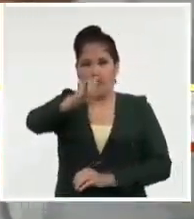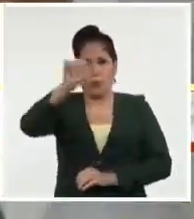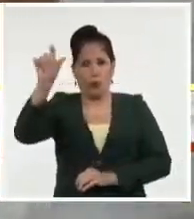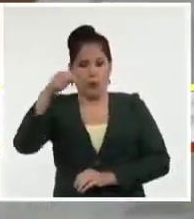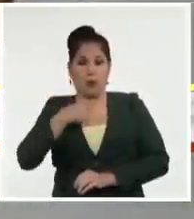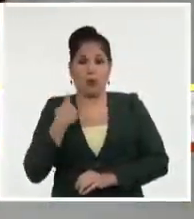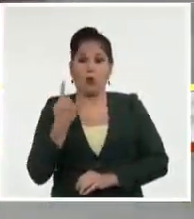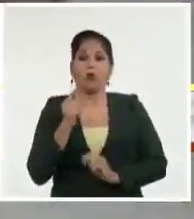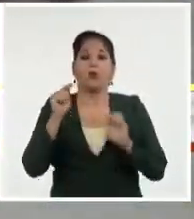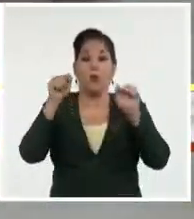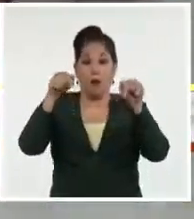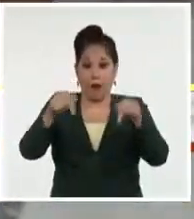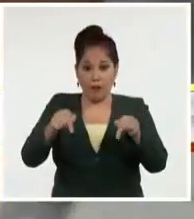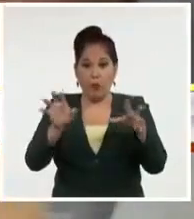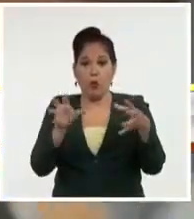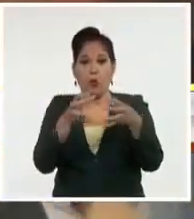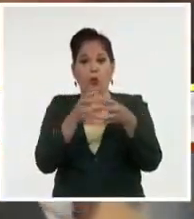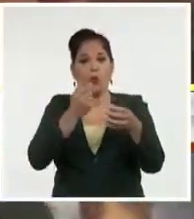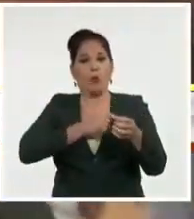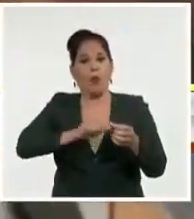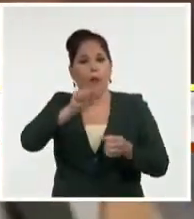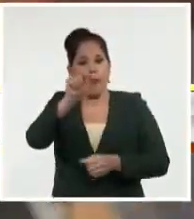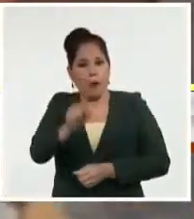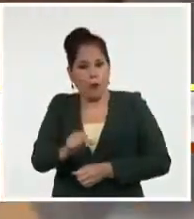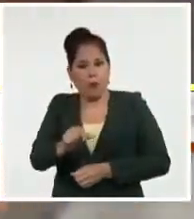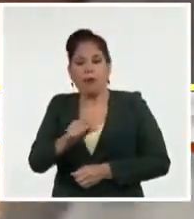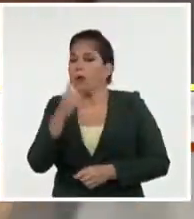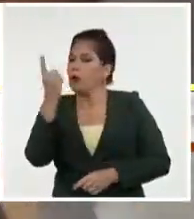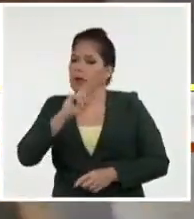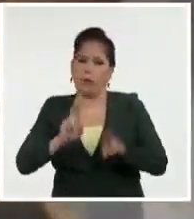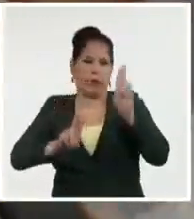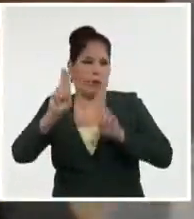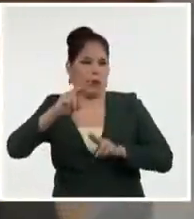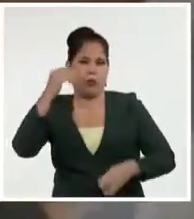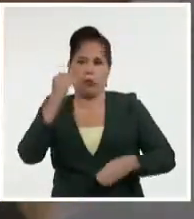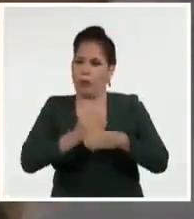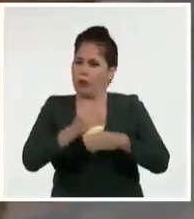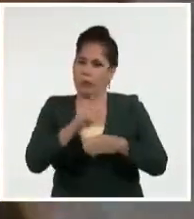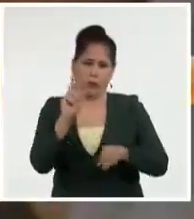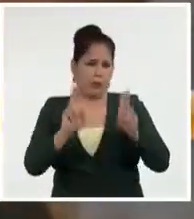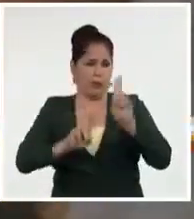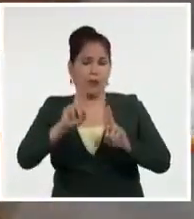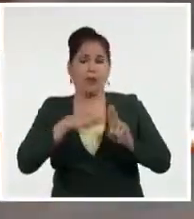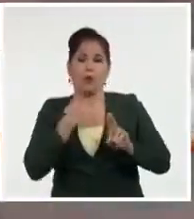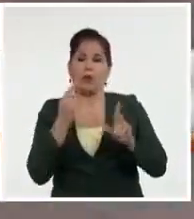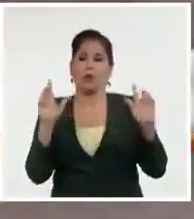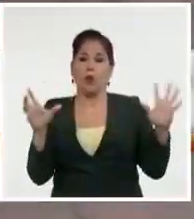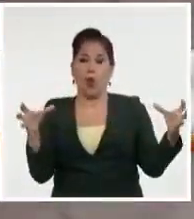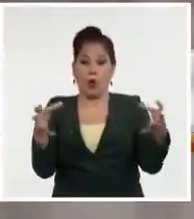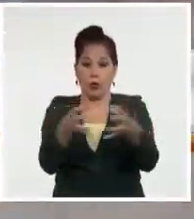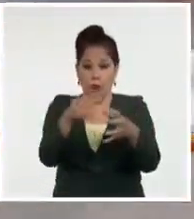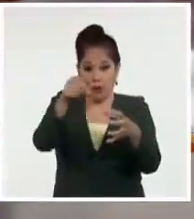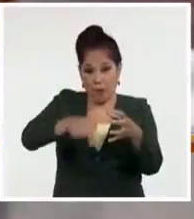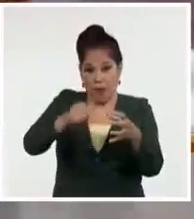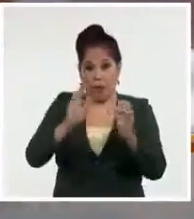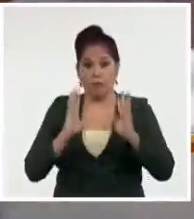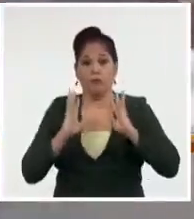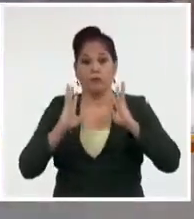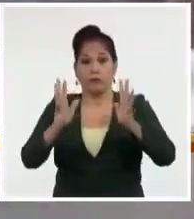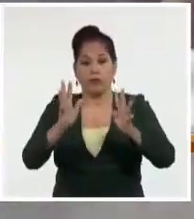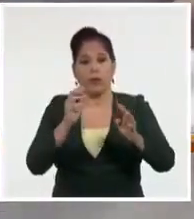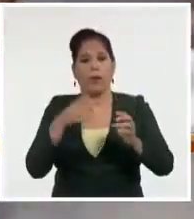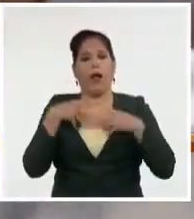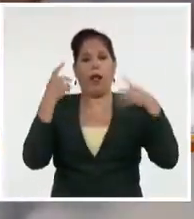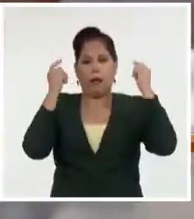estamos un grupo de cubanos que estamos en contra del bloqueo y nos hemos reunido aquí para